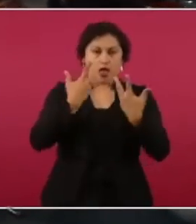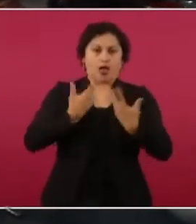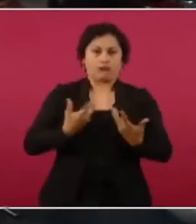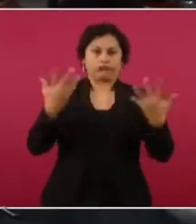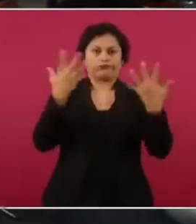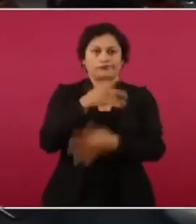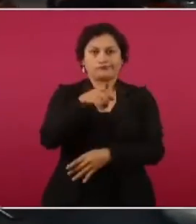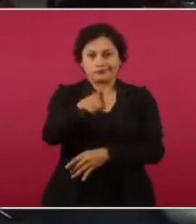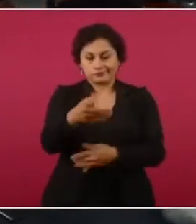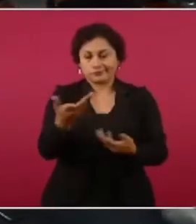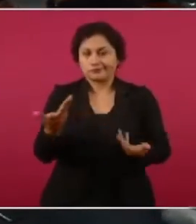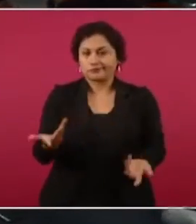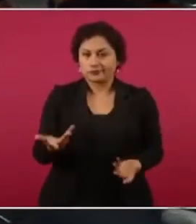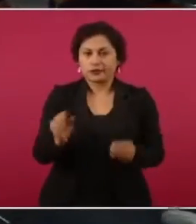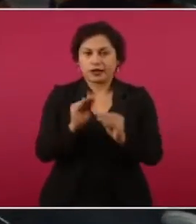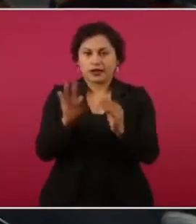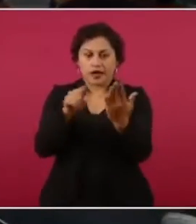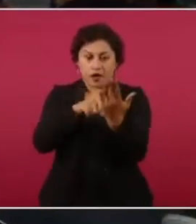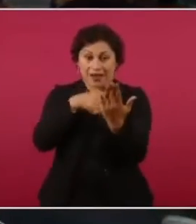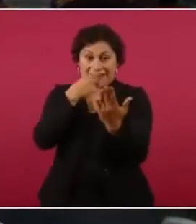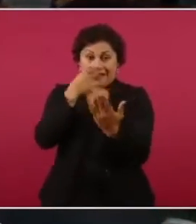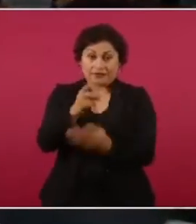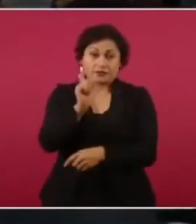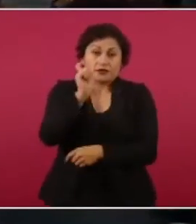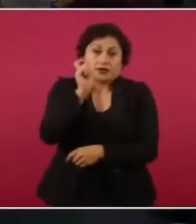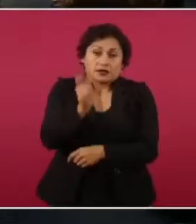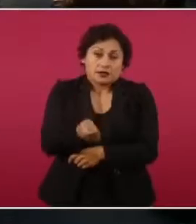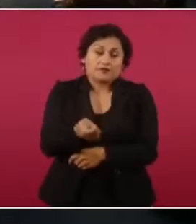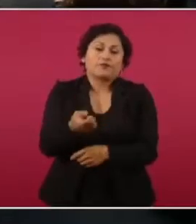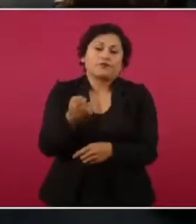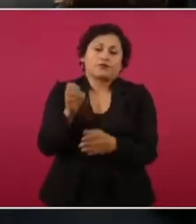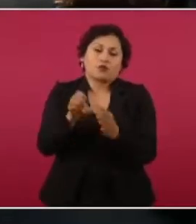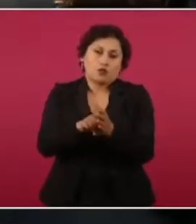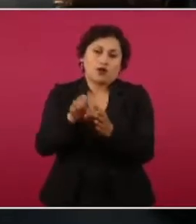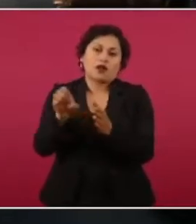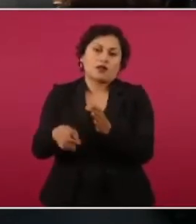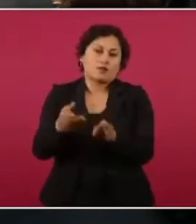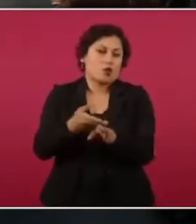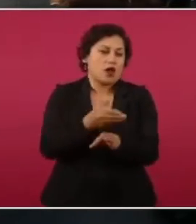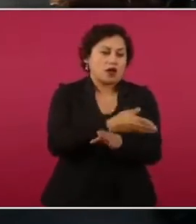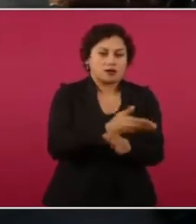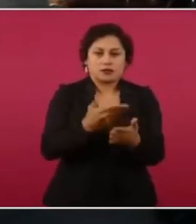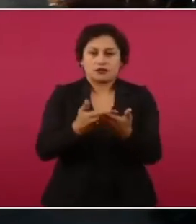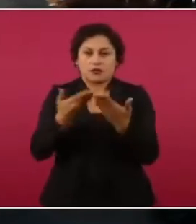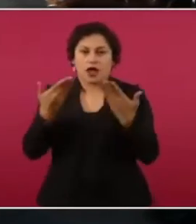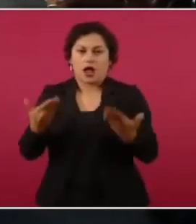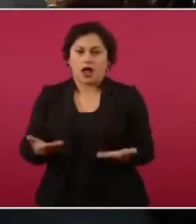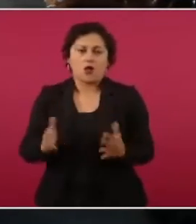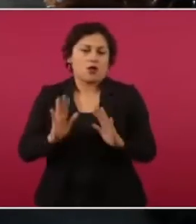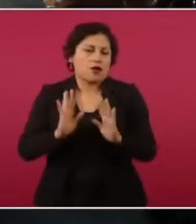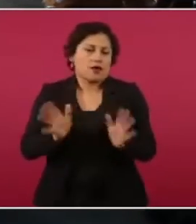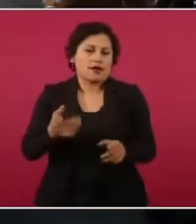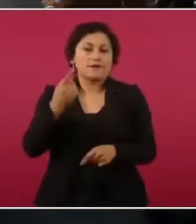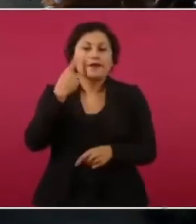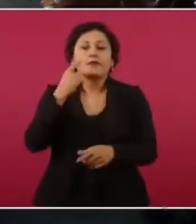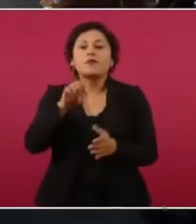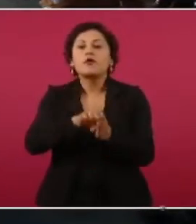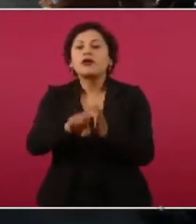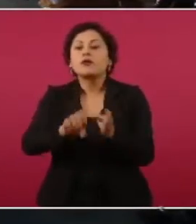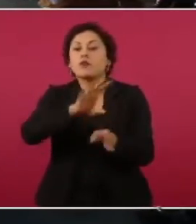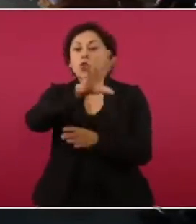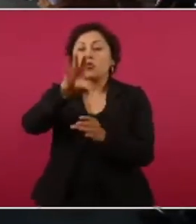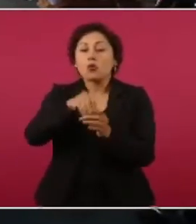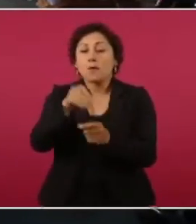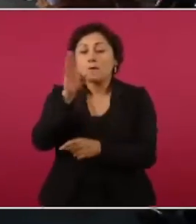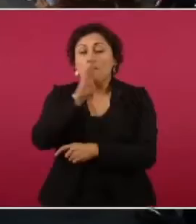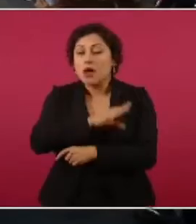hay situaciones que por supuesto se salvan en torno a este sexenio, que no, una de ellas es que no es que todo esté mal, que por ejemplo también